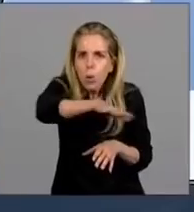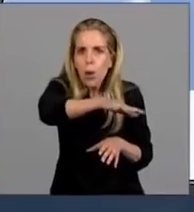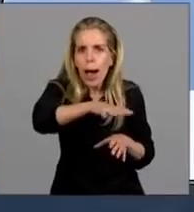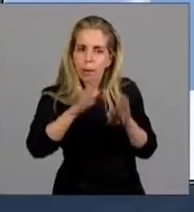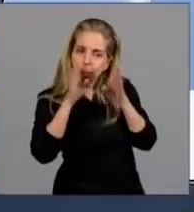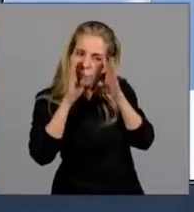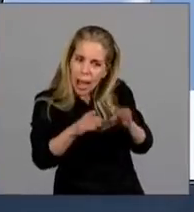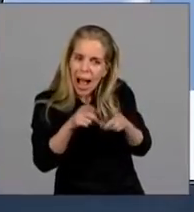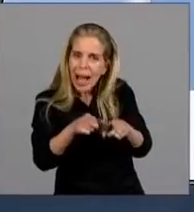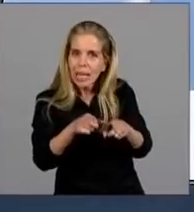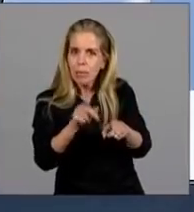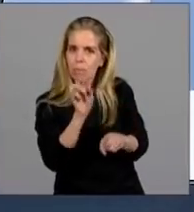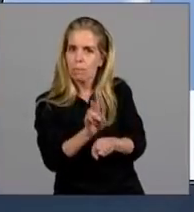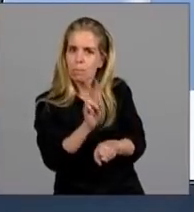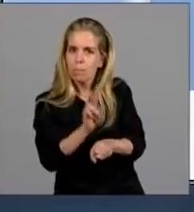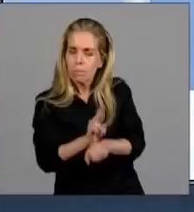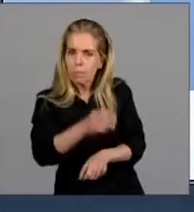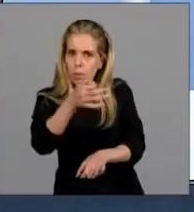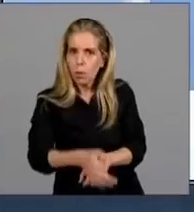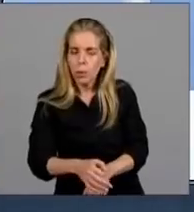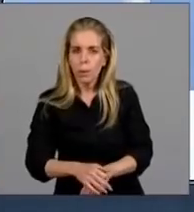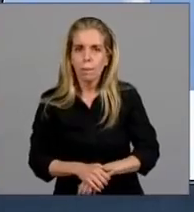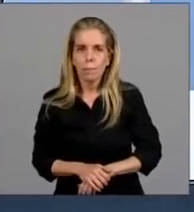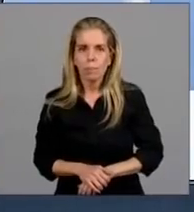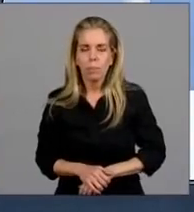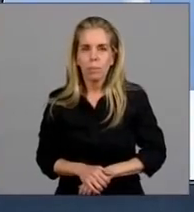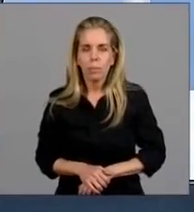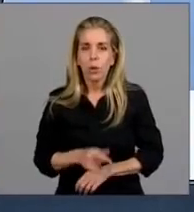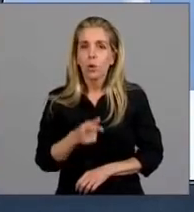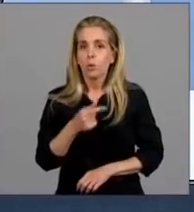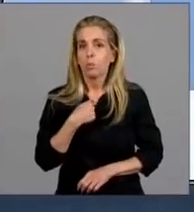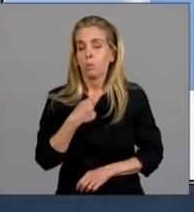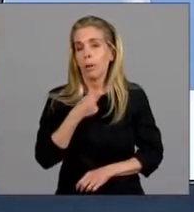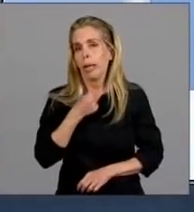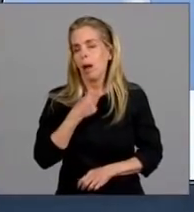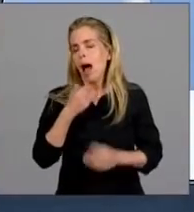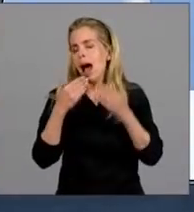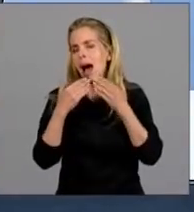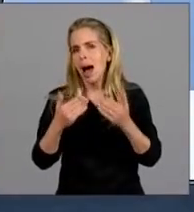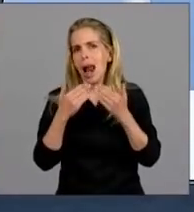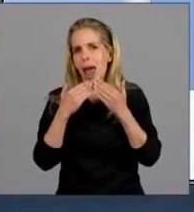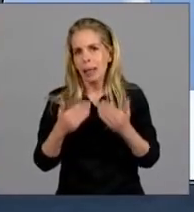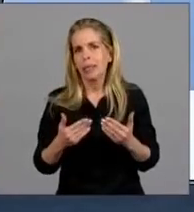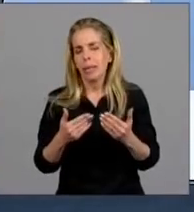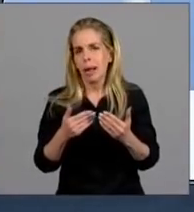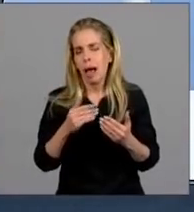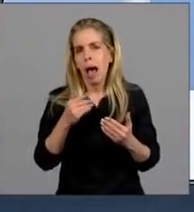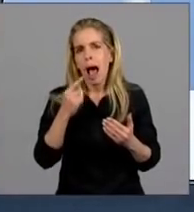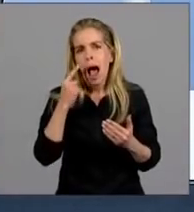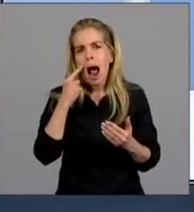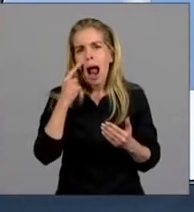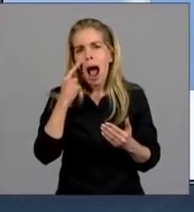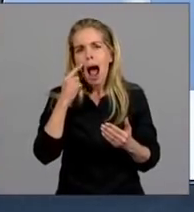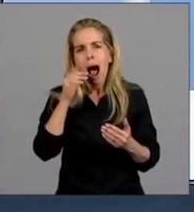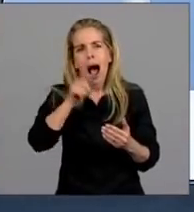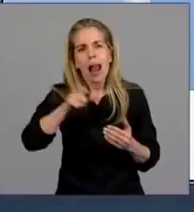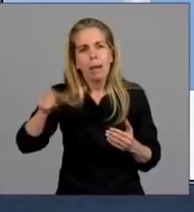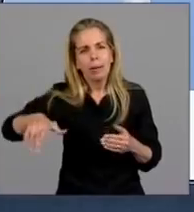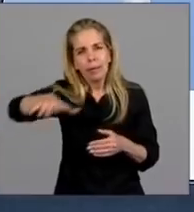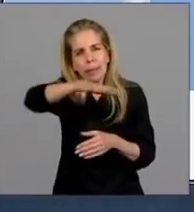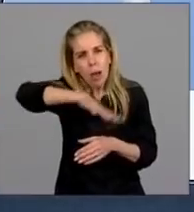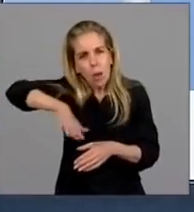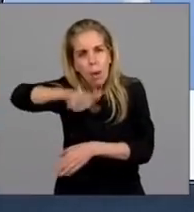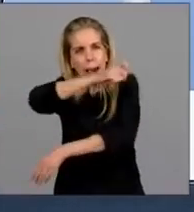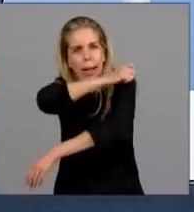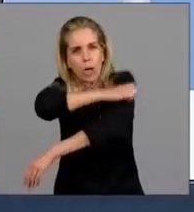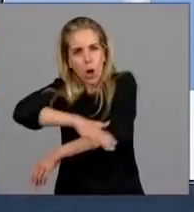ese foco con medidas muy específicas. Yo quiero agradecer muchísimo a los vecinos y vecinas de Villa Azul. ¿Por qué?